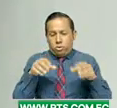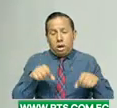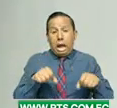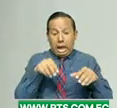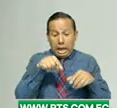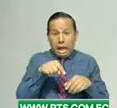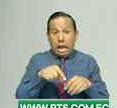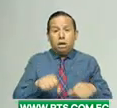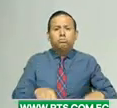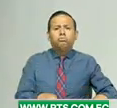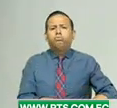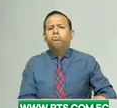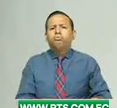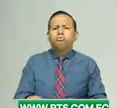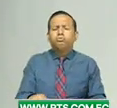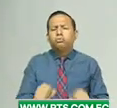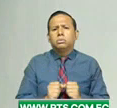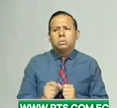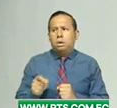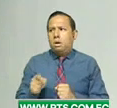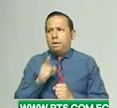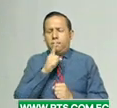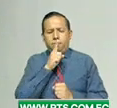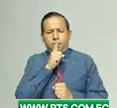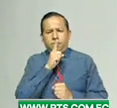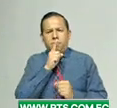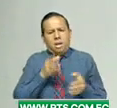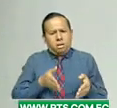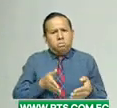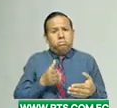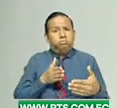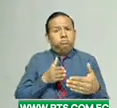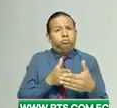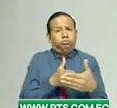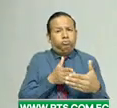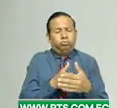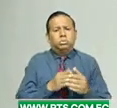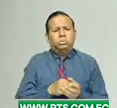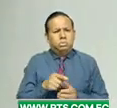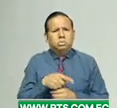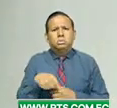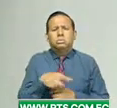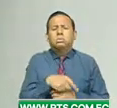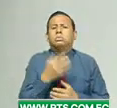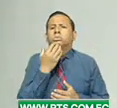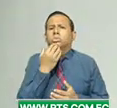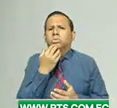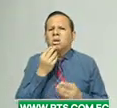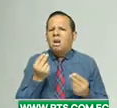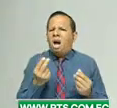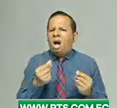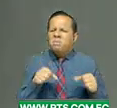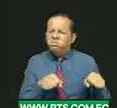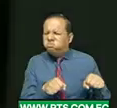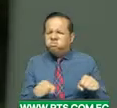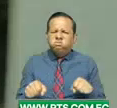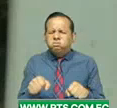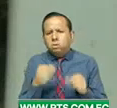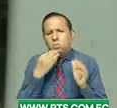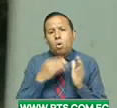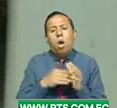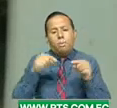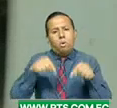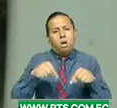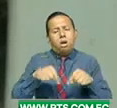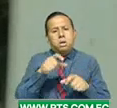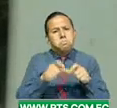Que vienen en moto por aquí, pero mire, es un callejón y corren como que estuvieran en autopista, son ladrones. Aquí vienen y sorprenden a